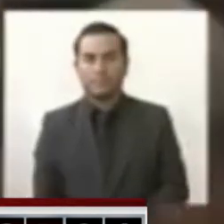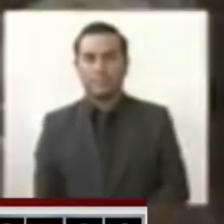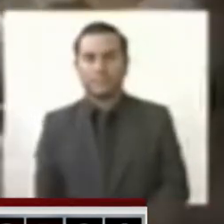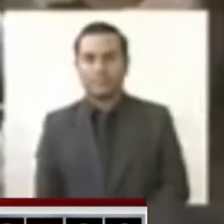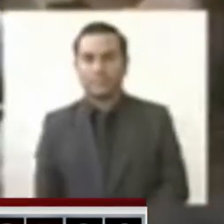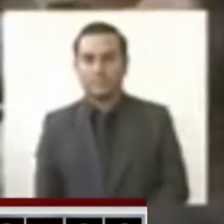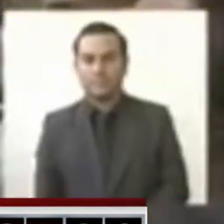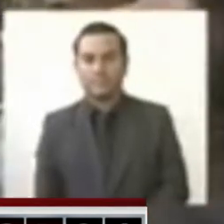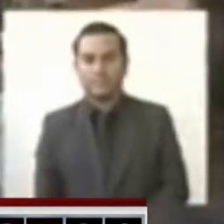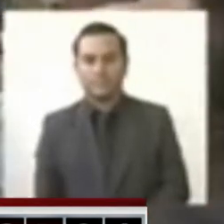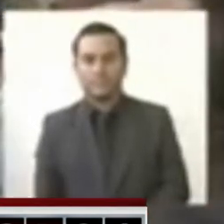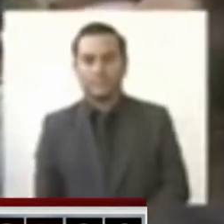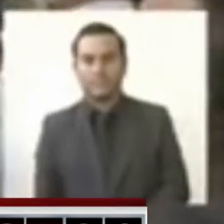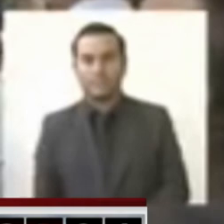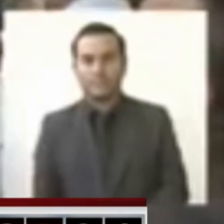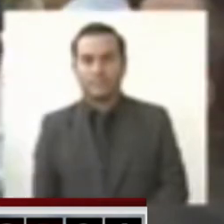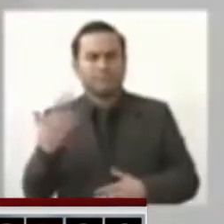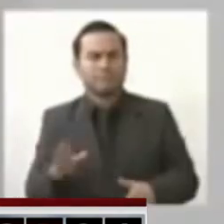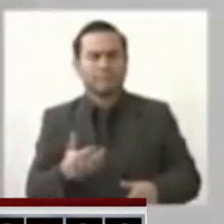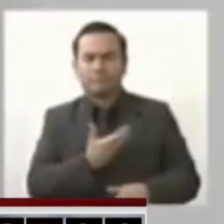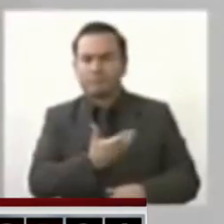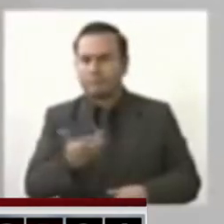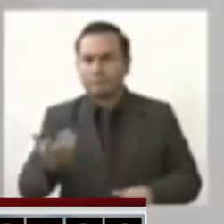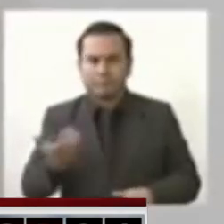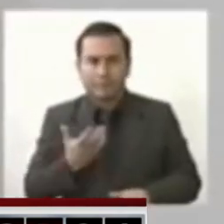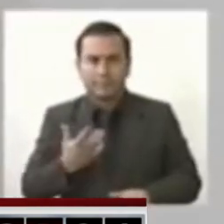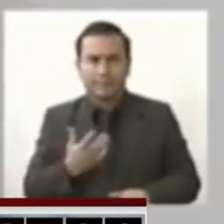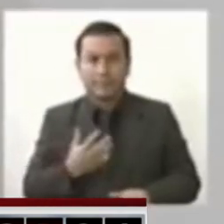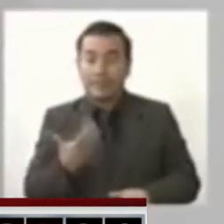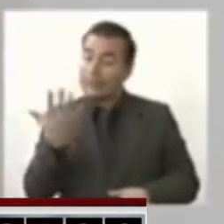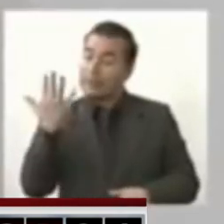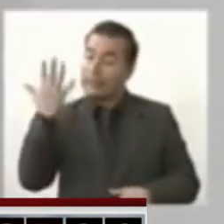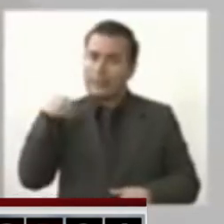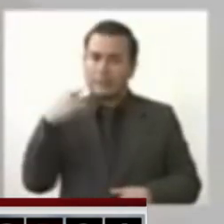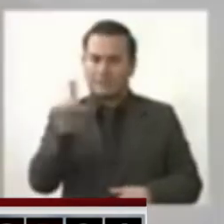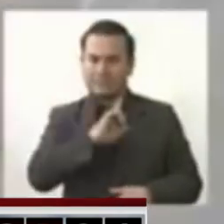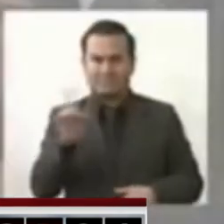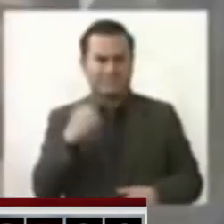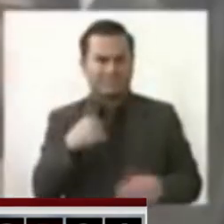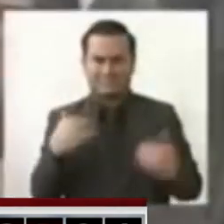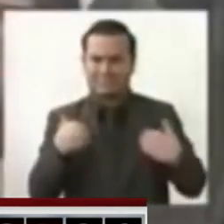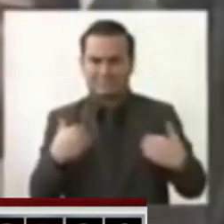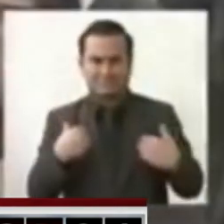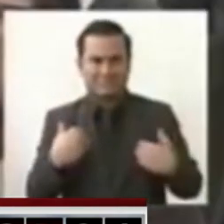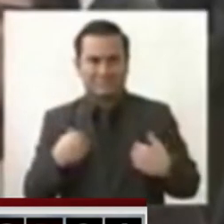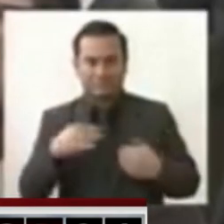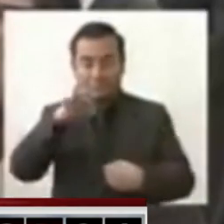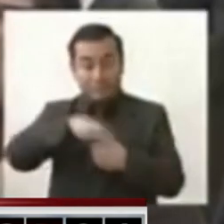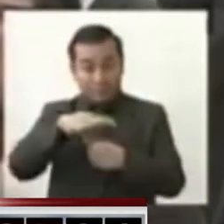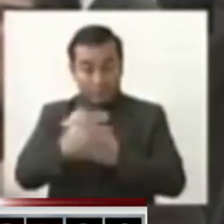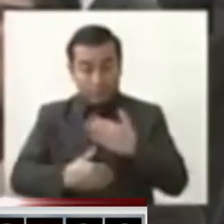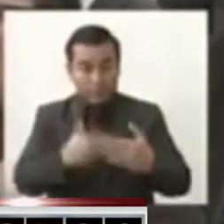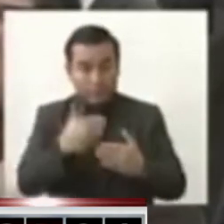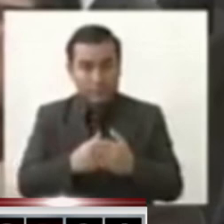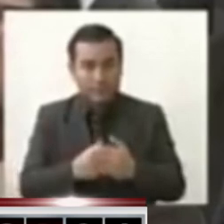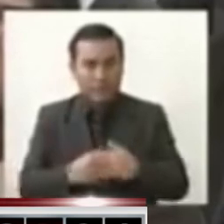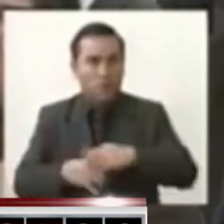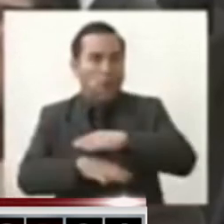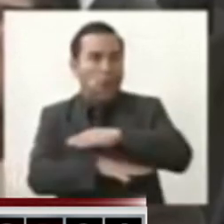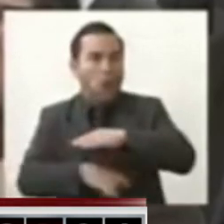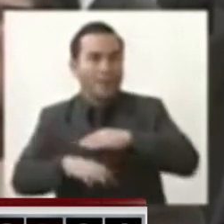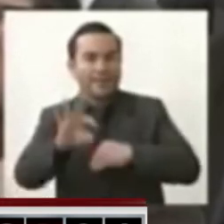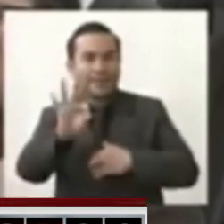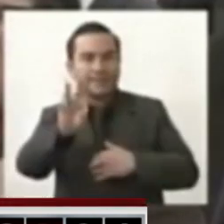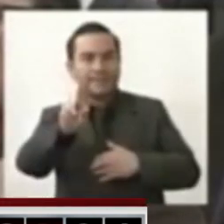afirmado categóricamente que no existieron indicios de fraude en el proceso electoral,